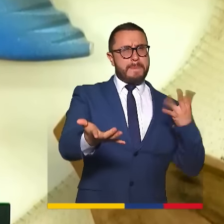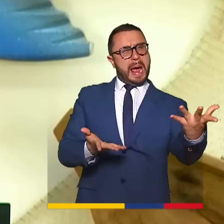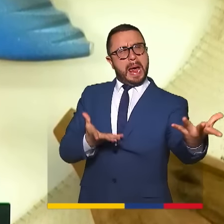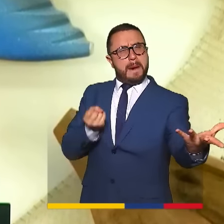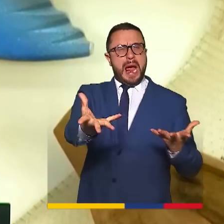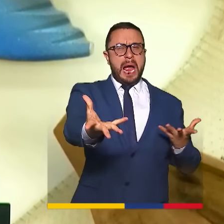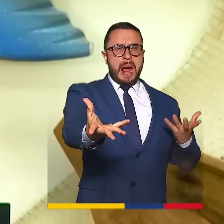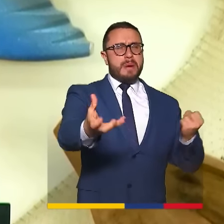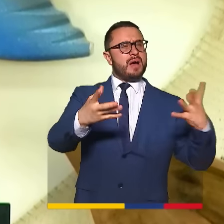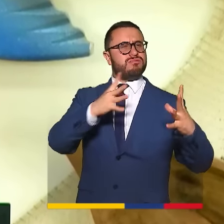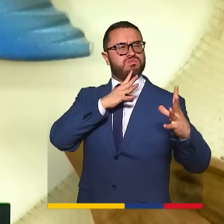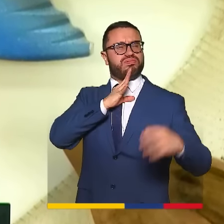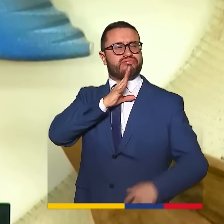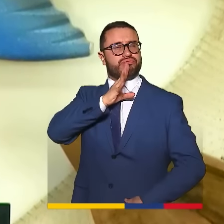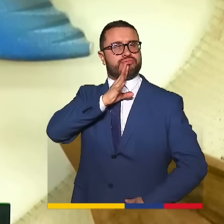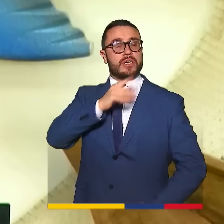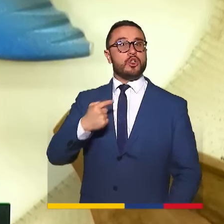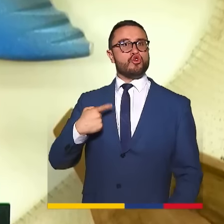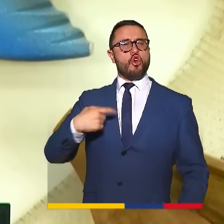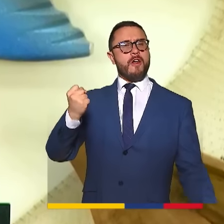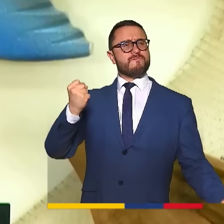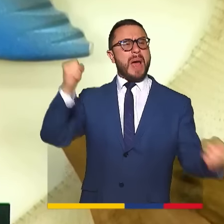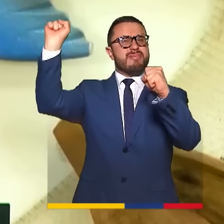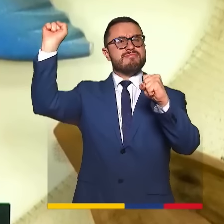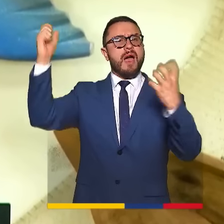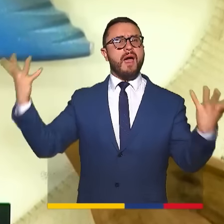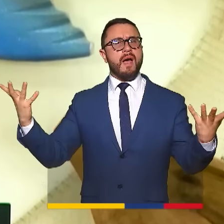rebelde, por no querer